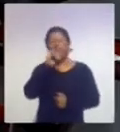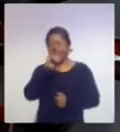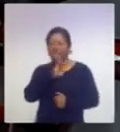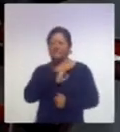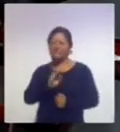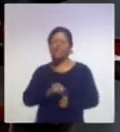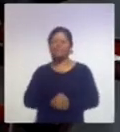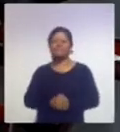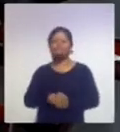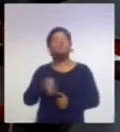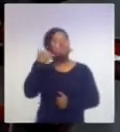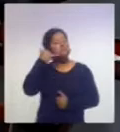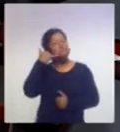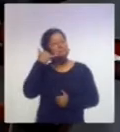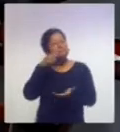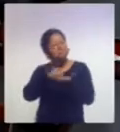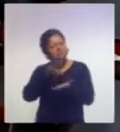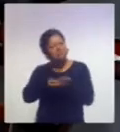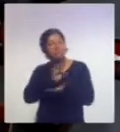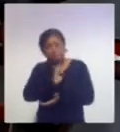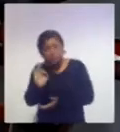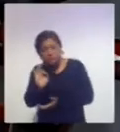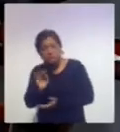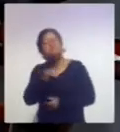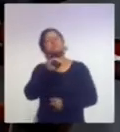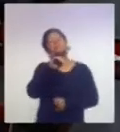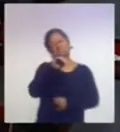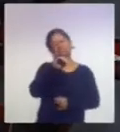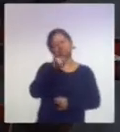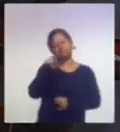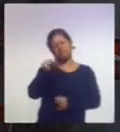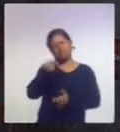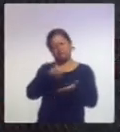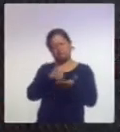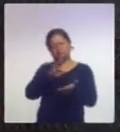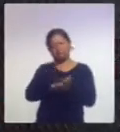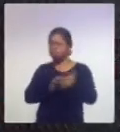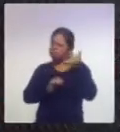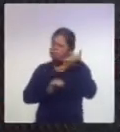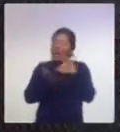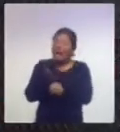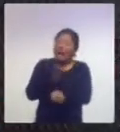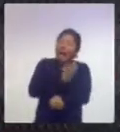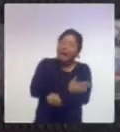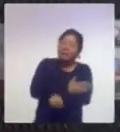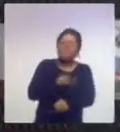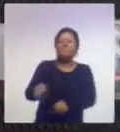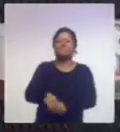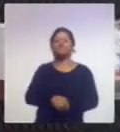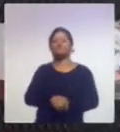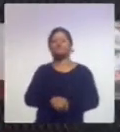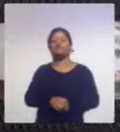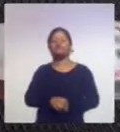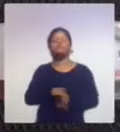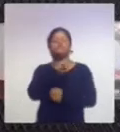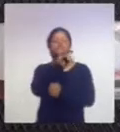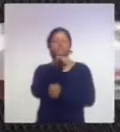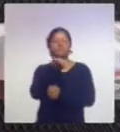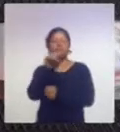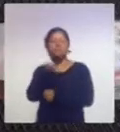¿Se puede hacer a través de una cita para no esperar mucho tiempo? Por supuesto, pueden ustedes hacer su cita programada a través de la página del INE,